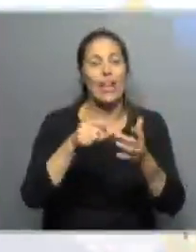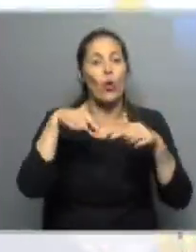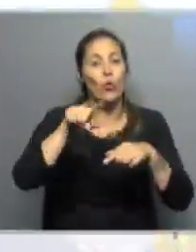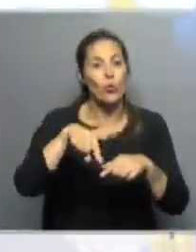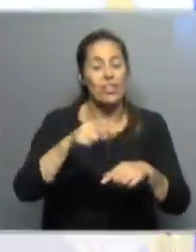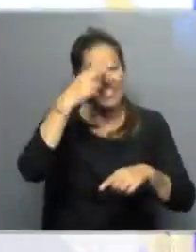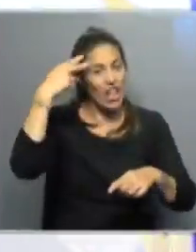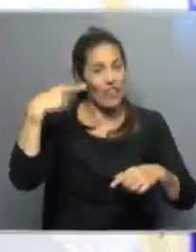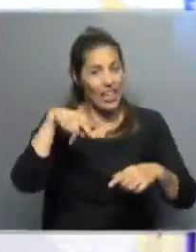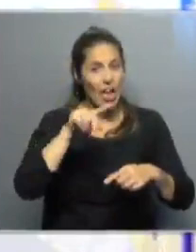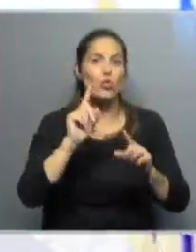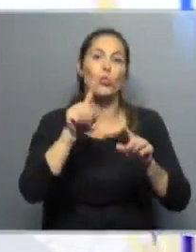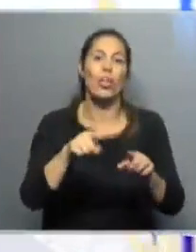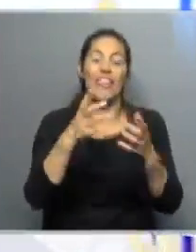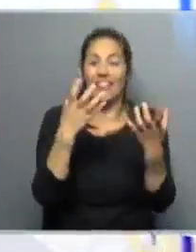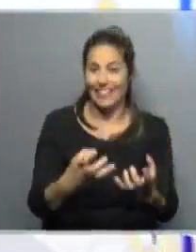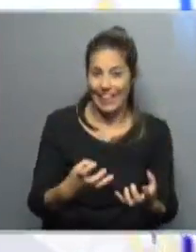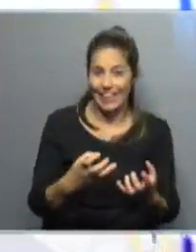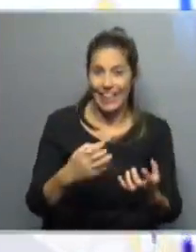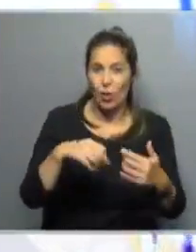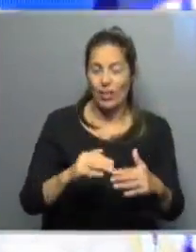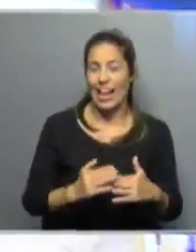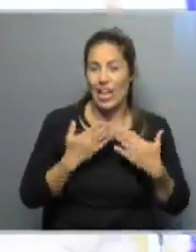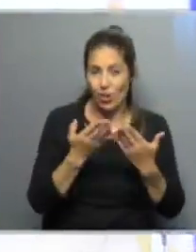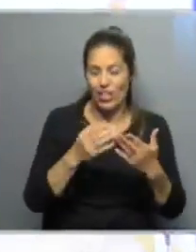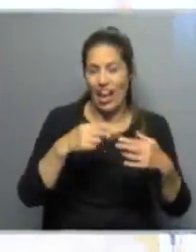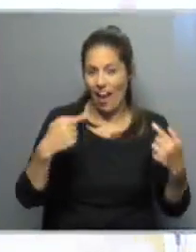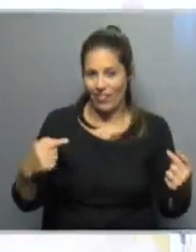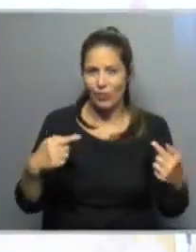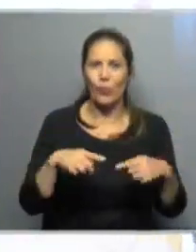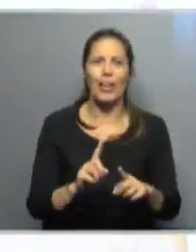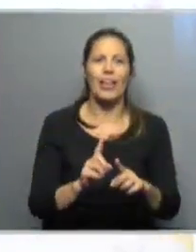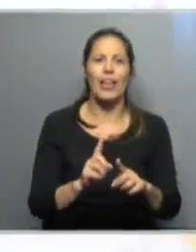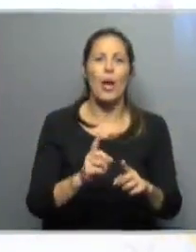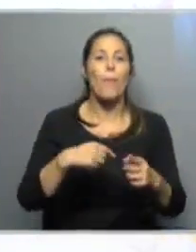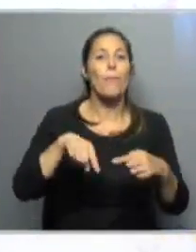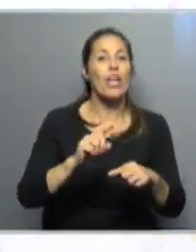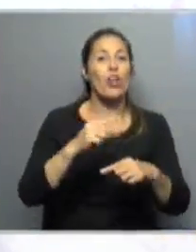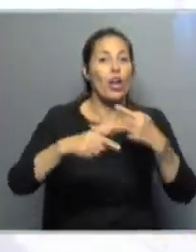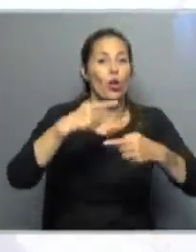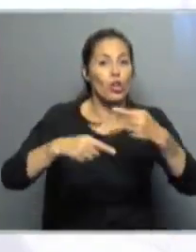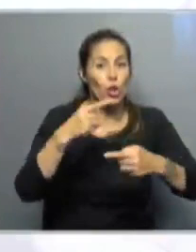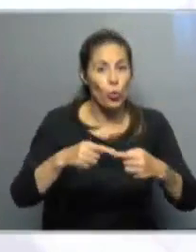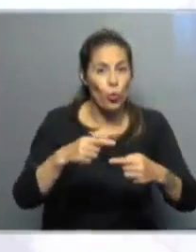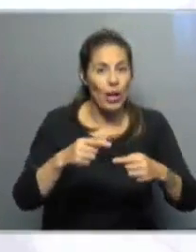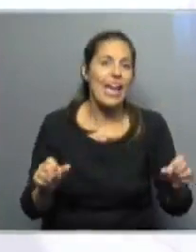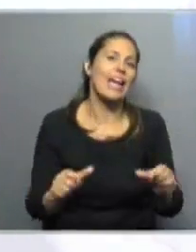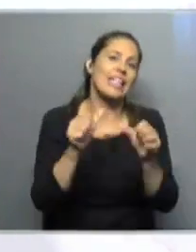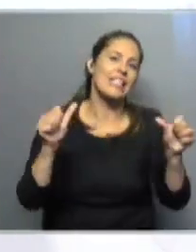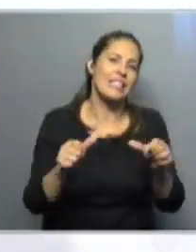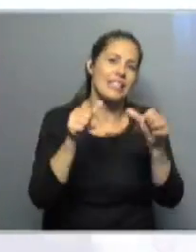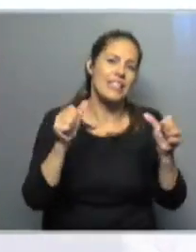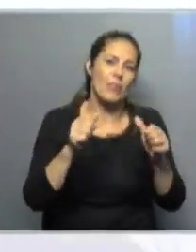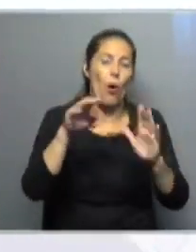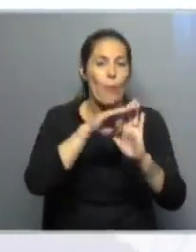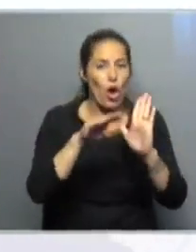si ustedes así lo disponen con vuestra generosidad habitual. Pero, aunque esto sigue de largo y hemos hecho decenas y decenas y decenas